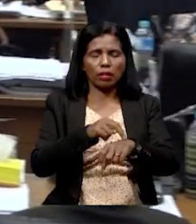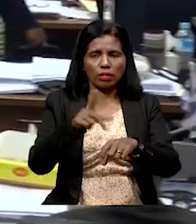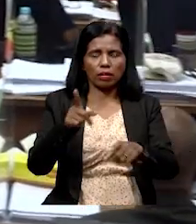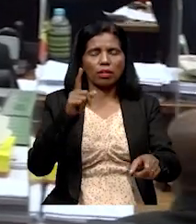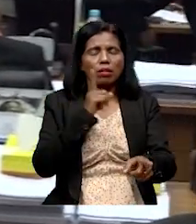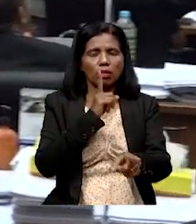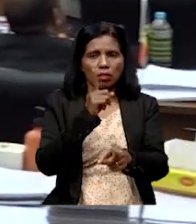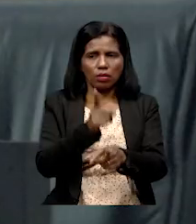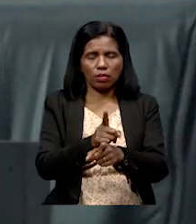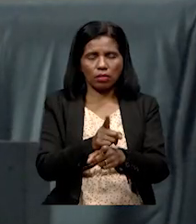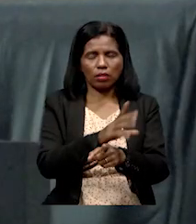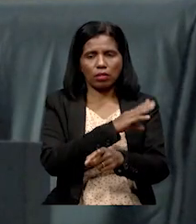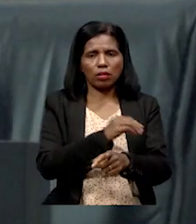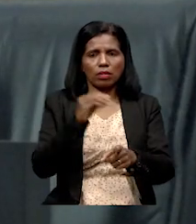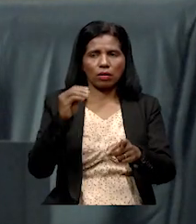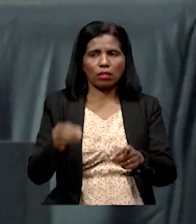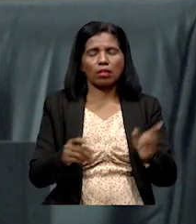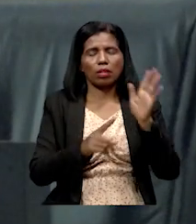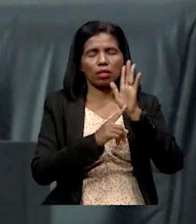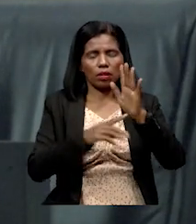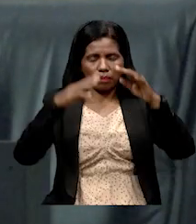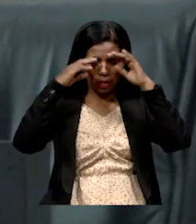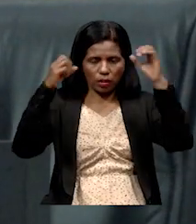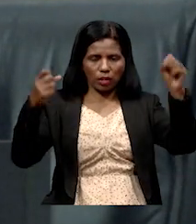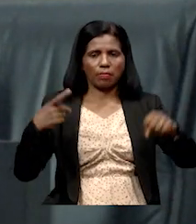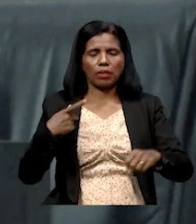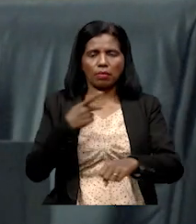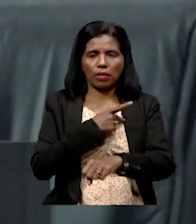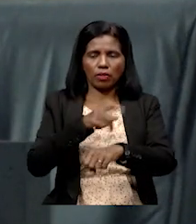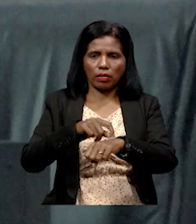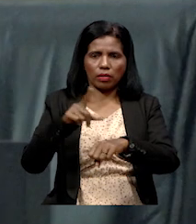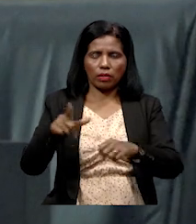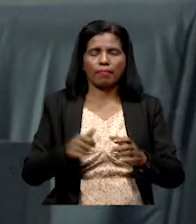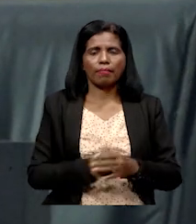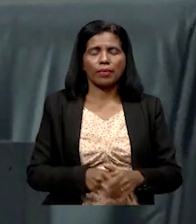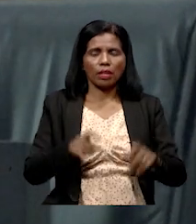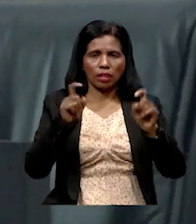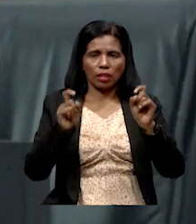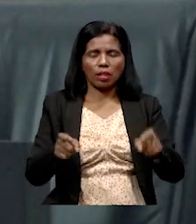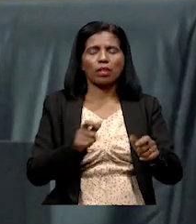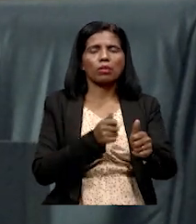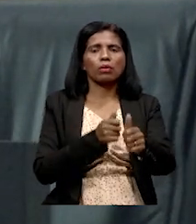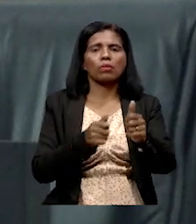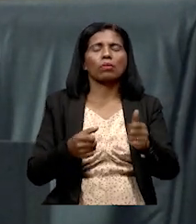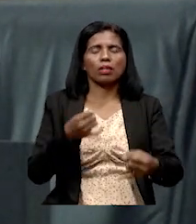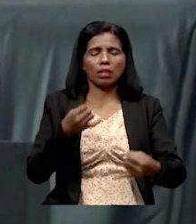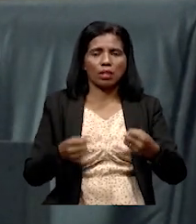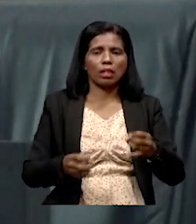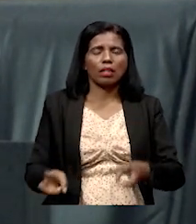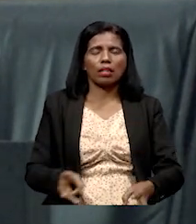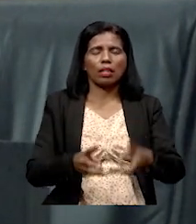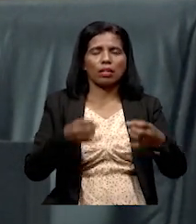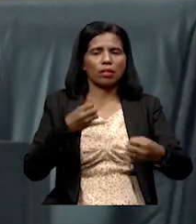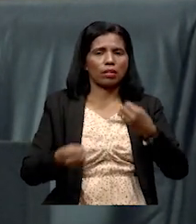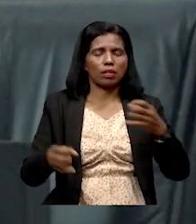legalidade no legitimidade atual presidente parlamento nacional. Nune tem que resolver tuir dalan jurídico, no la